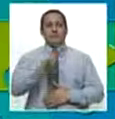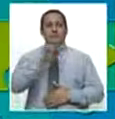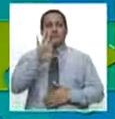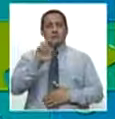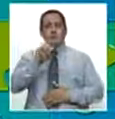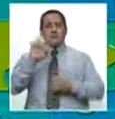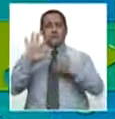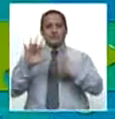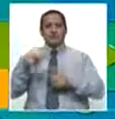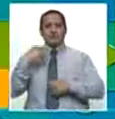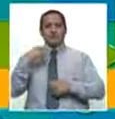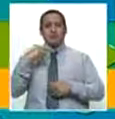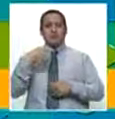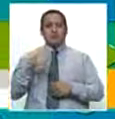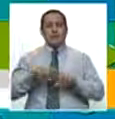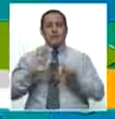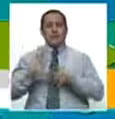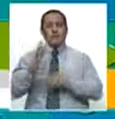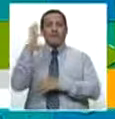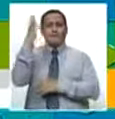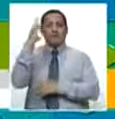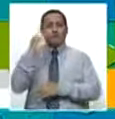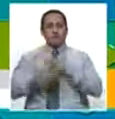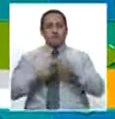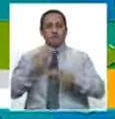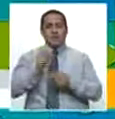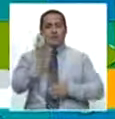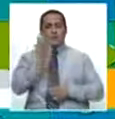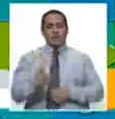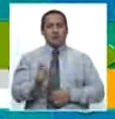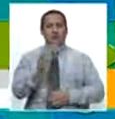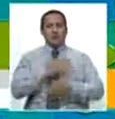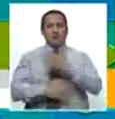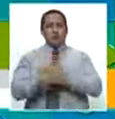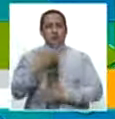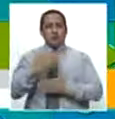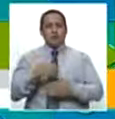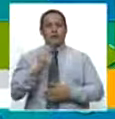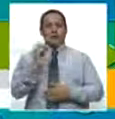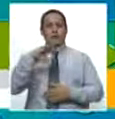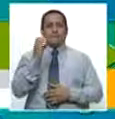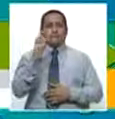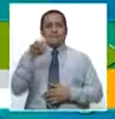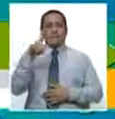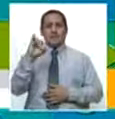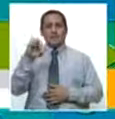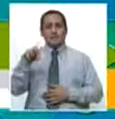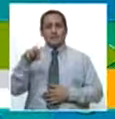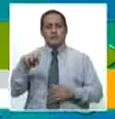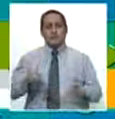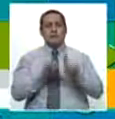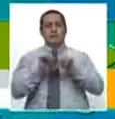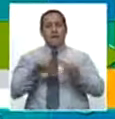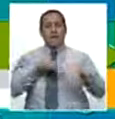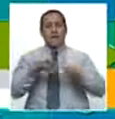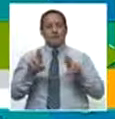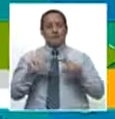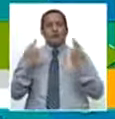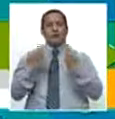El 25 y 26 de noviembre, la Confederación Nacional de Personas con Discapacidad, CONAFENADIP, realizará el evento